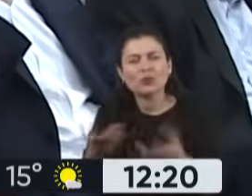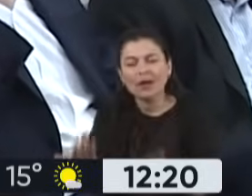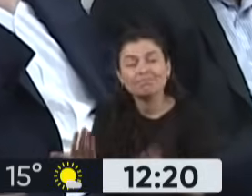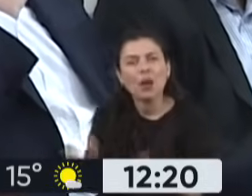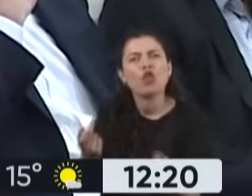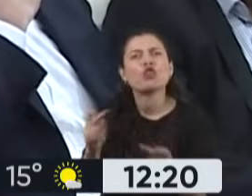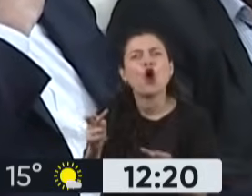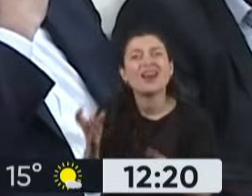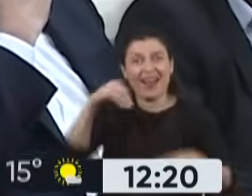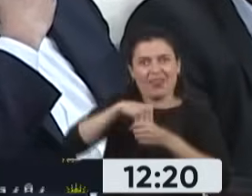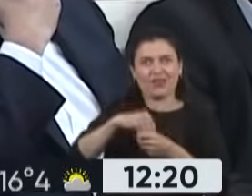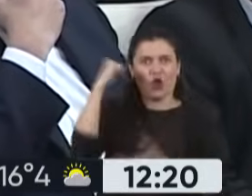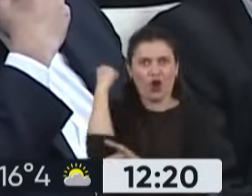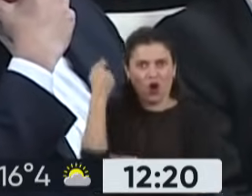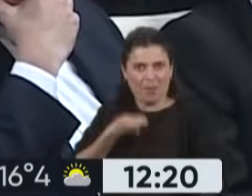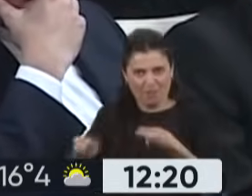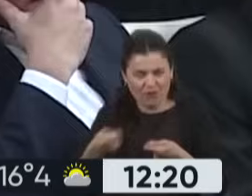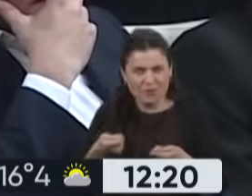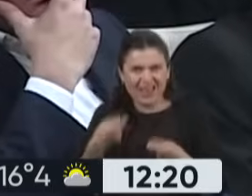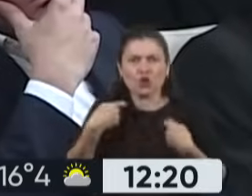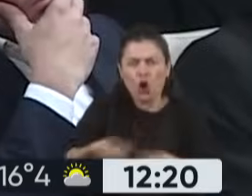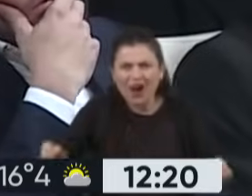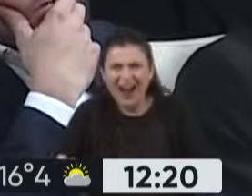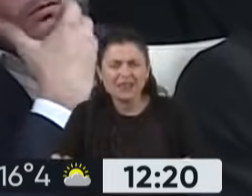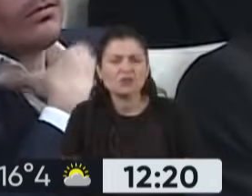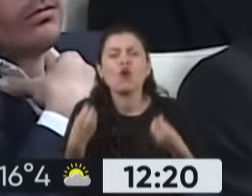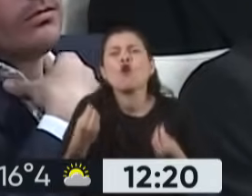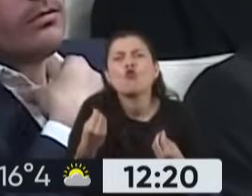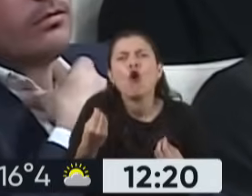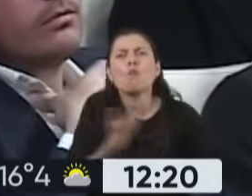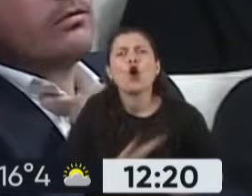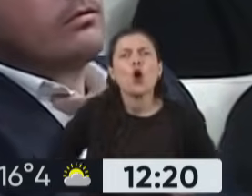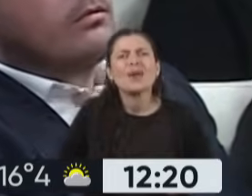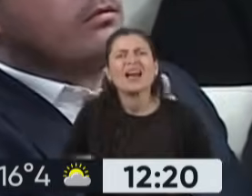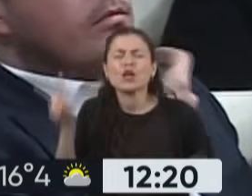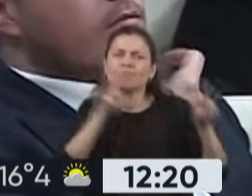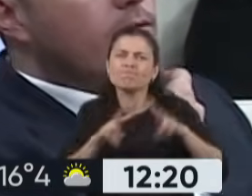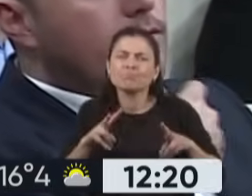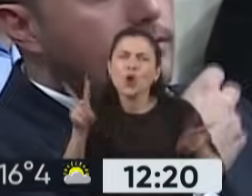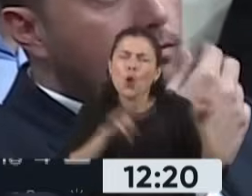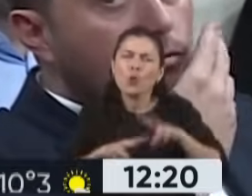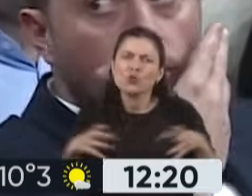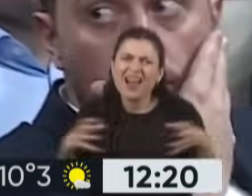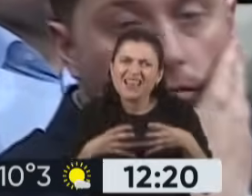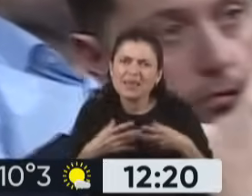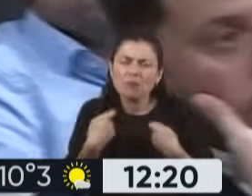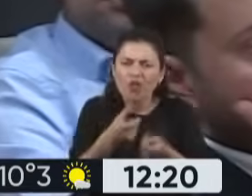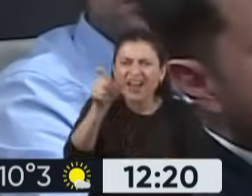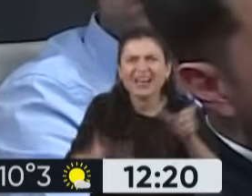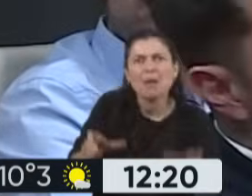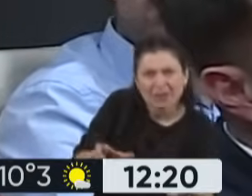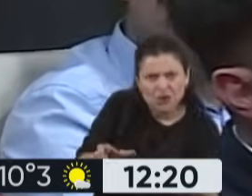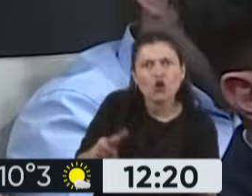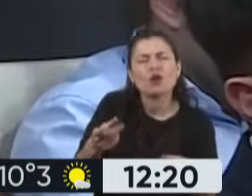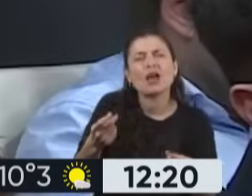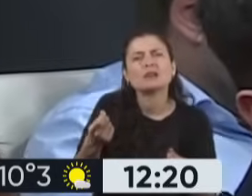financiero formal y no sean incautados como ya sucedió en 2001, 2002? Y por otro lado, que también su información